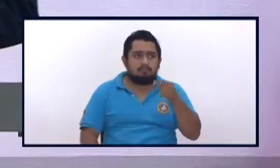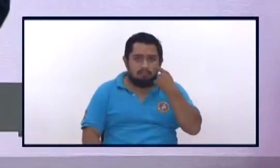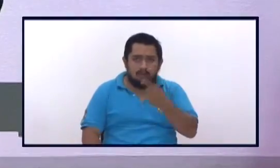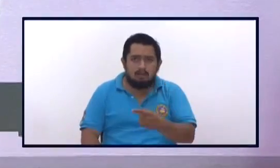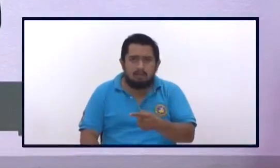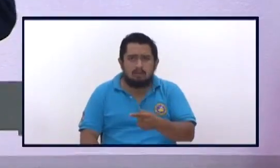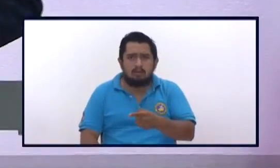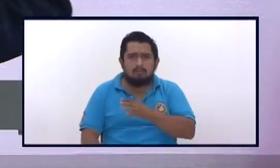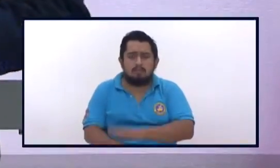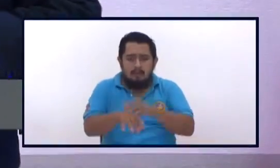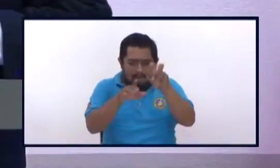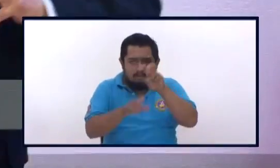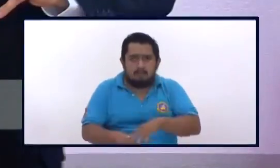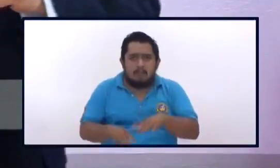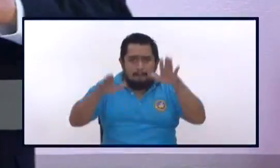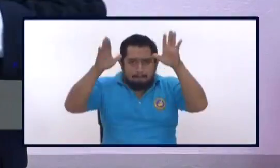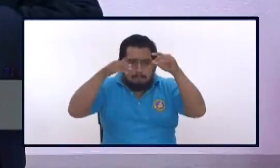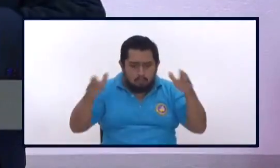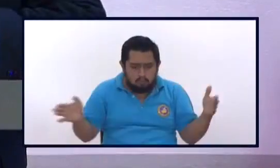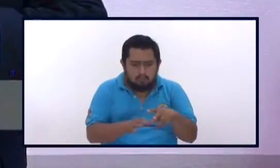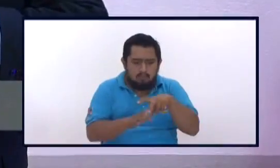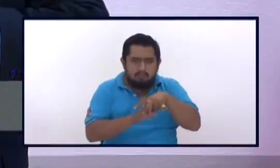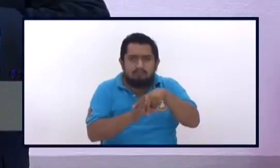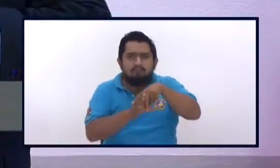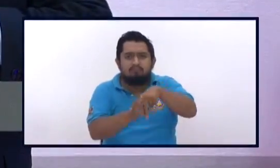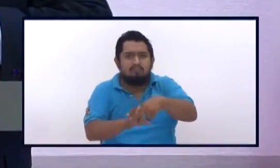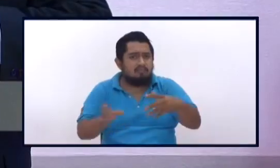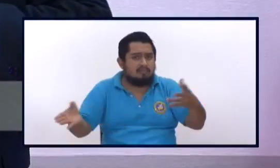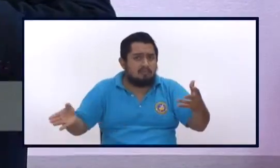sobre un que sobre un pollino de asna también entró con el problema